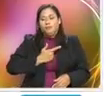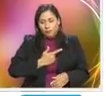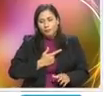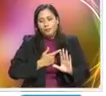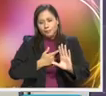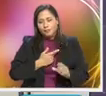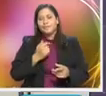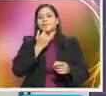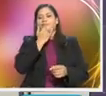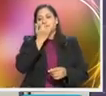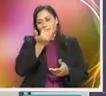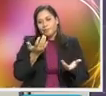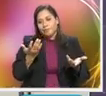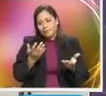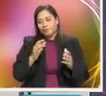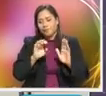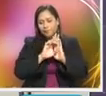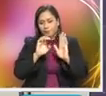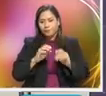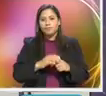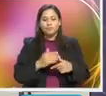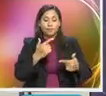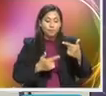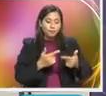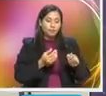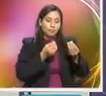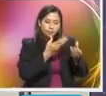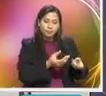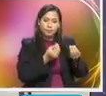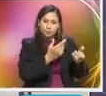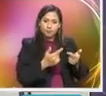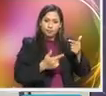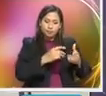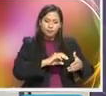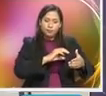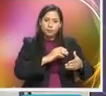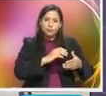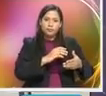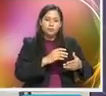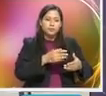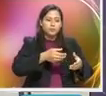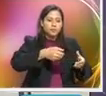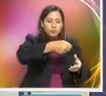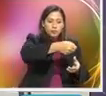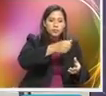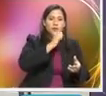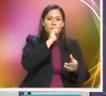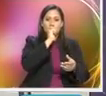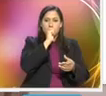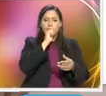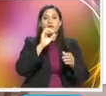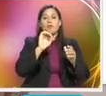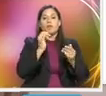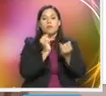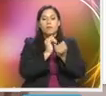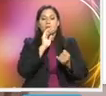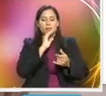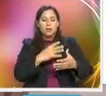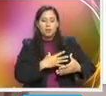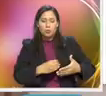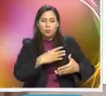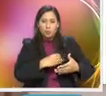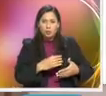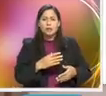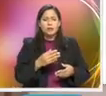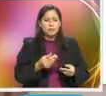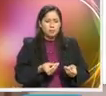los errores sería sobrealimentar de leche. Por ejemplo, es muy dado a que la mamá dé a libre demanda. No estoy diciendo que no se